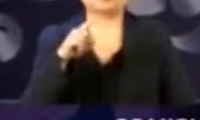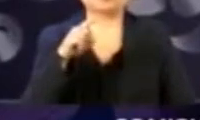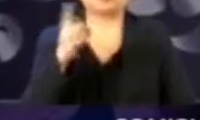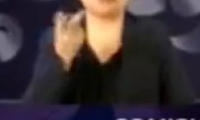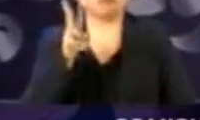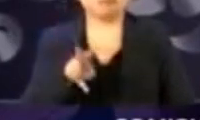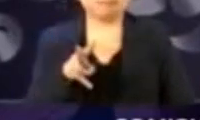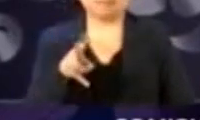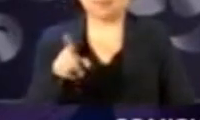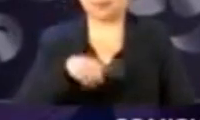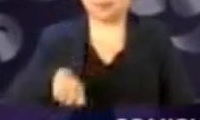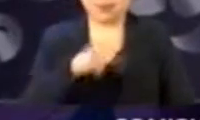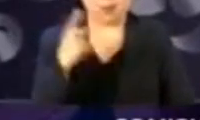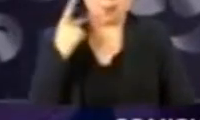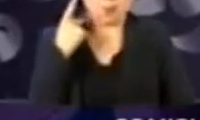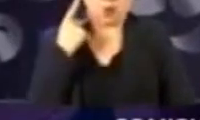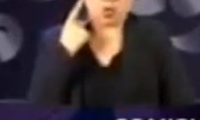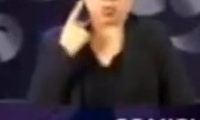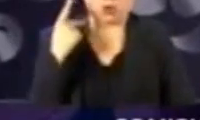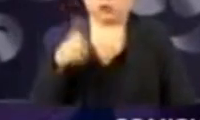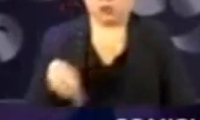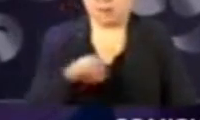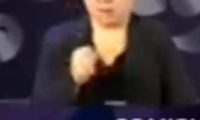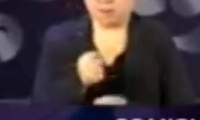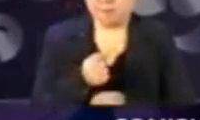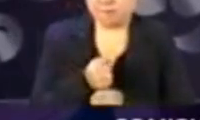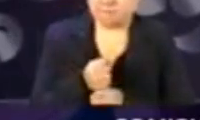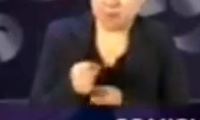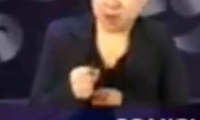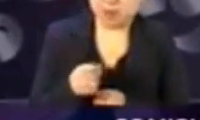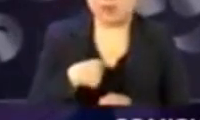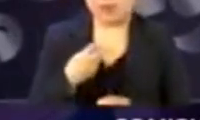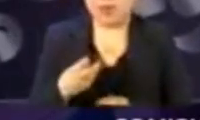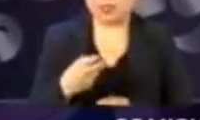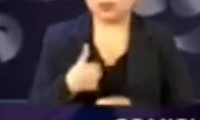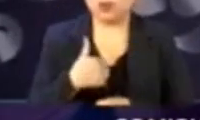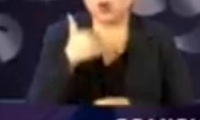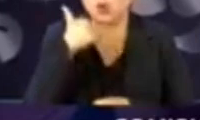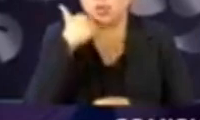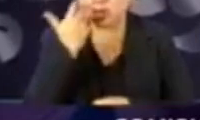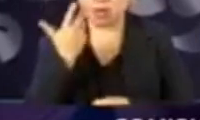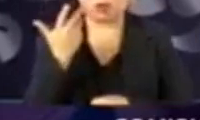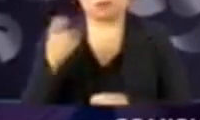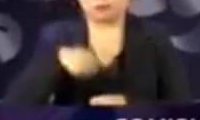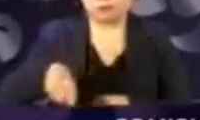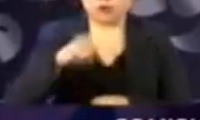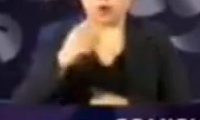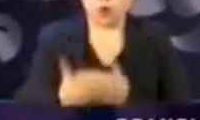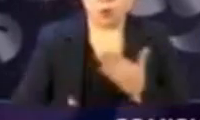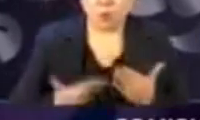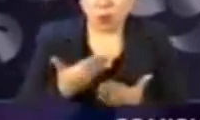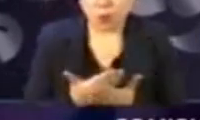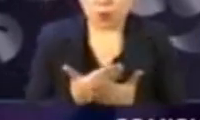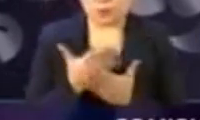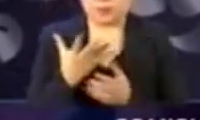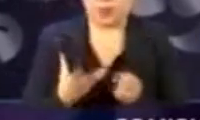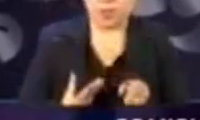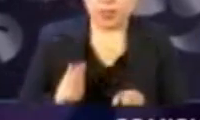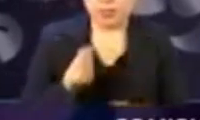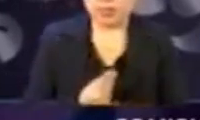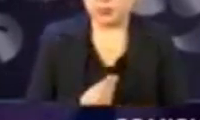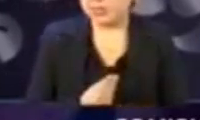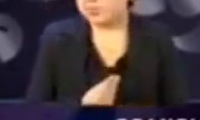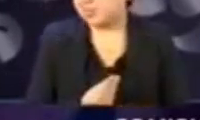sea legislada en todos los congresos locales, y nosotros somos los